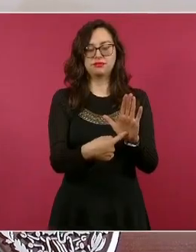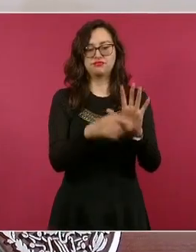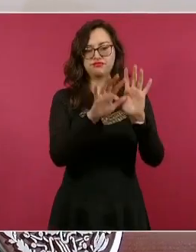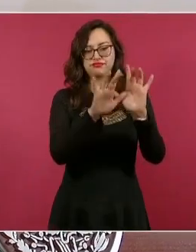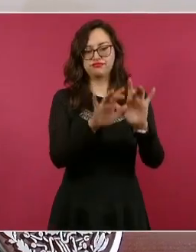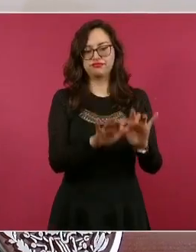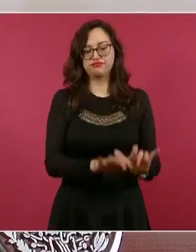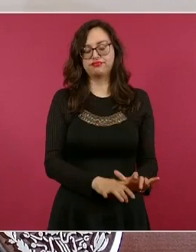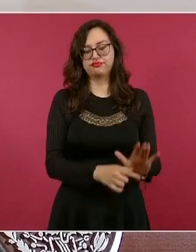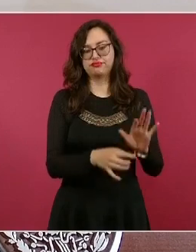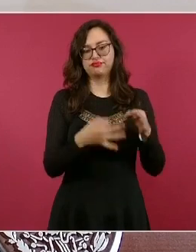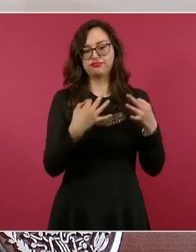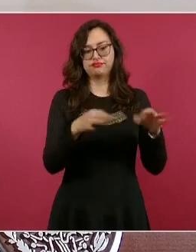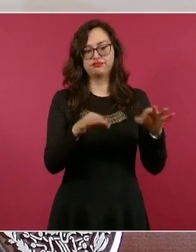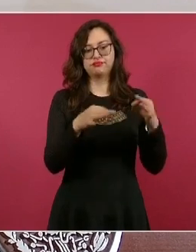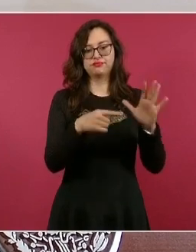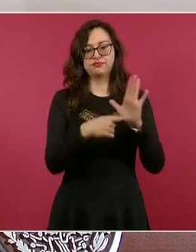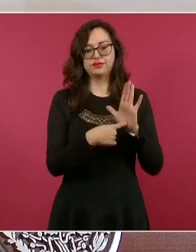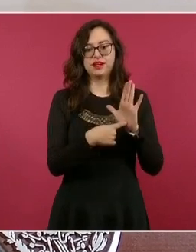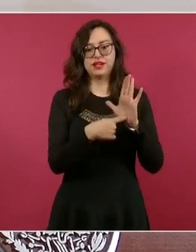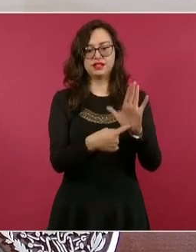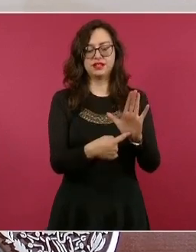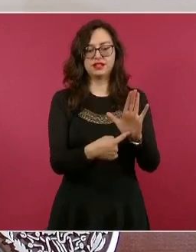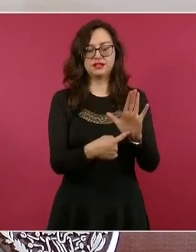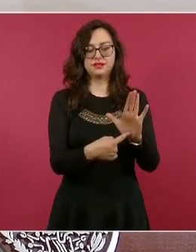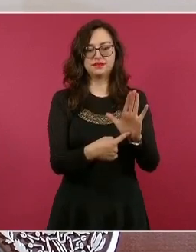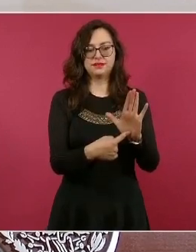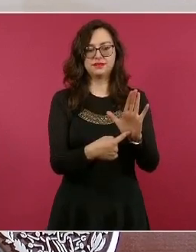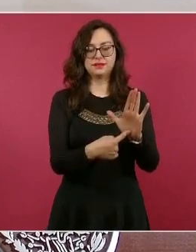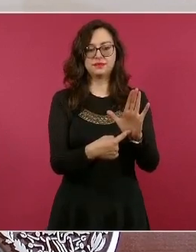denuncia. Se analizó